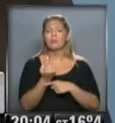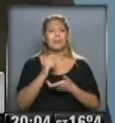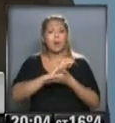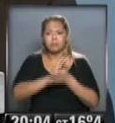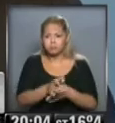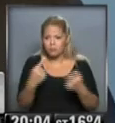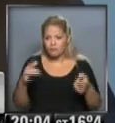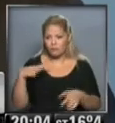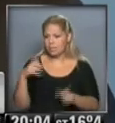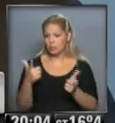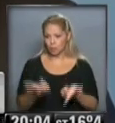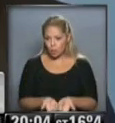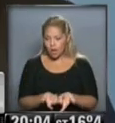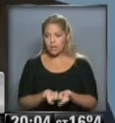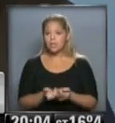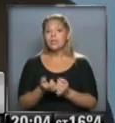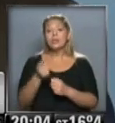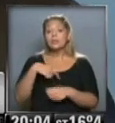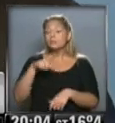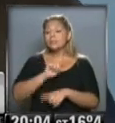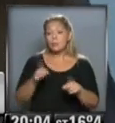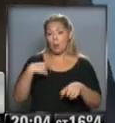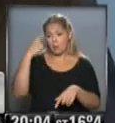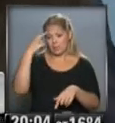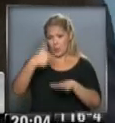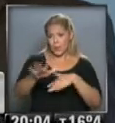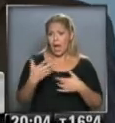momento, ni tampoco pensamos que lo tenga que haber